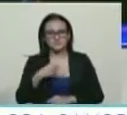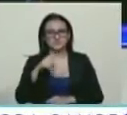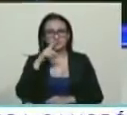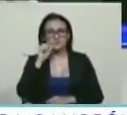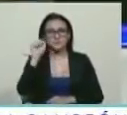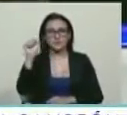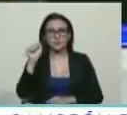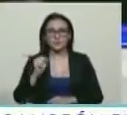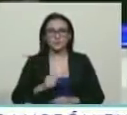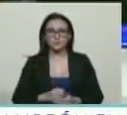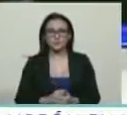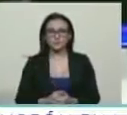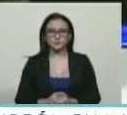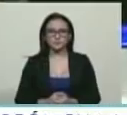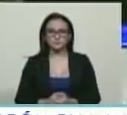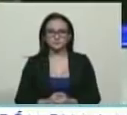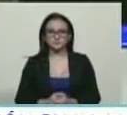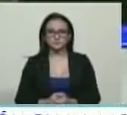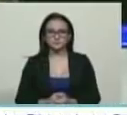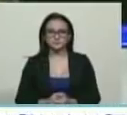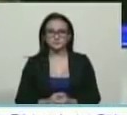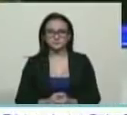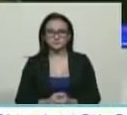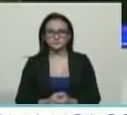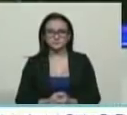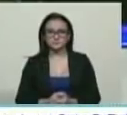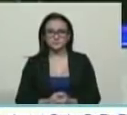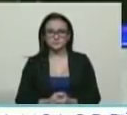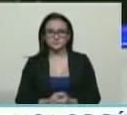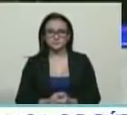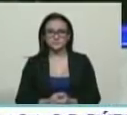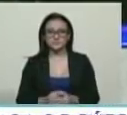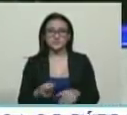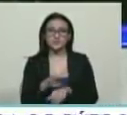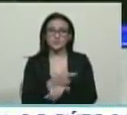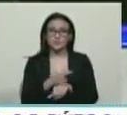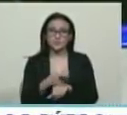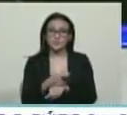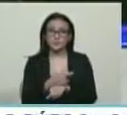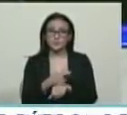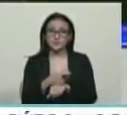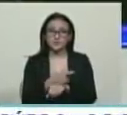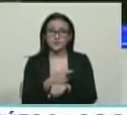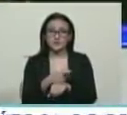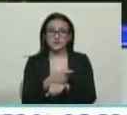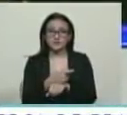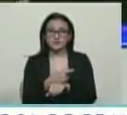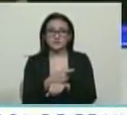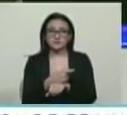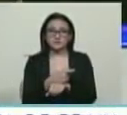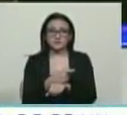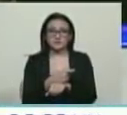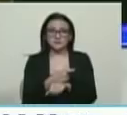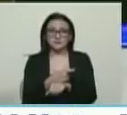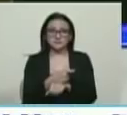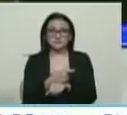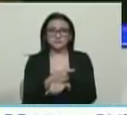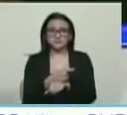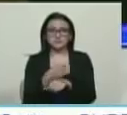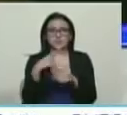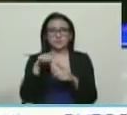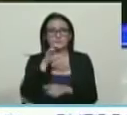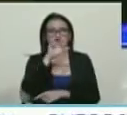una precisión magistral, los gobiernos satélite del imperialismo. Aquí